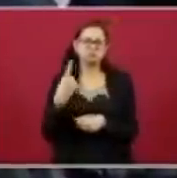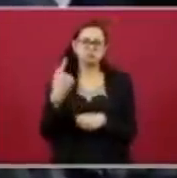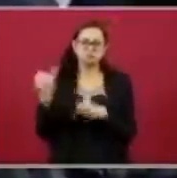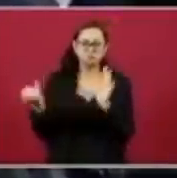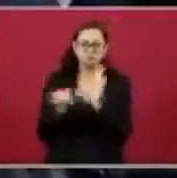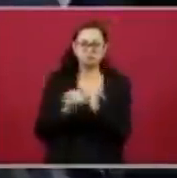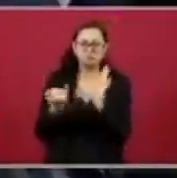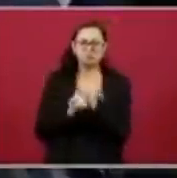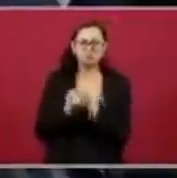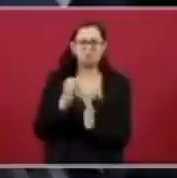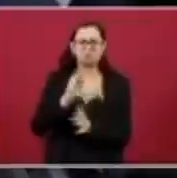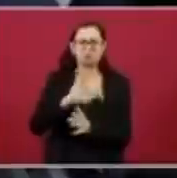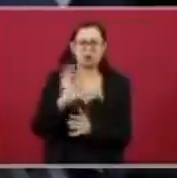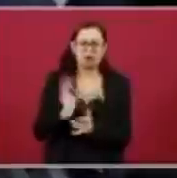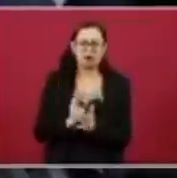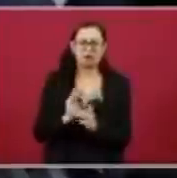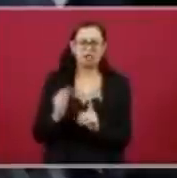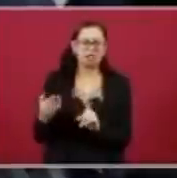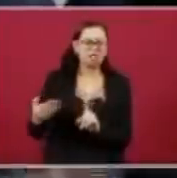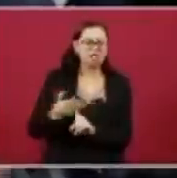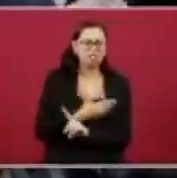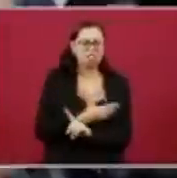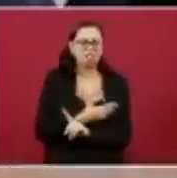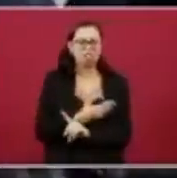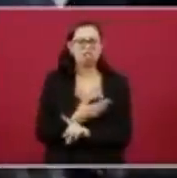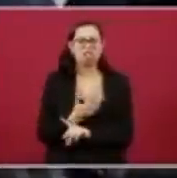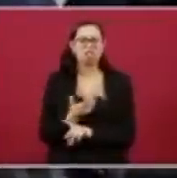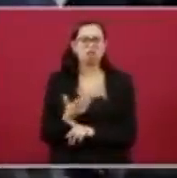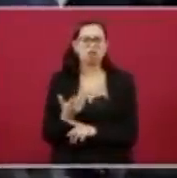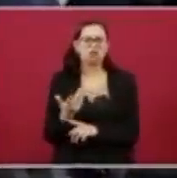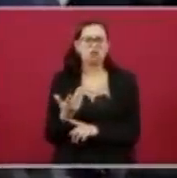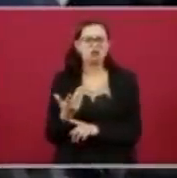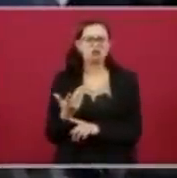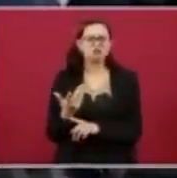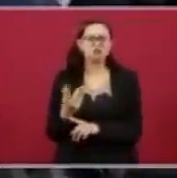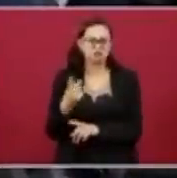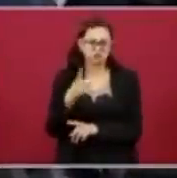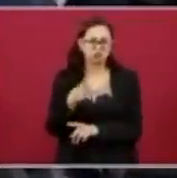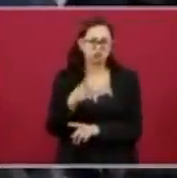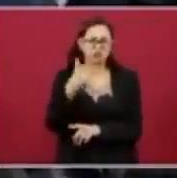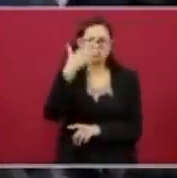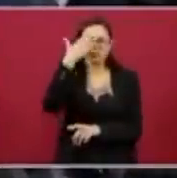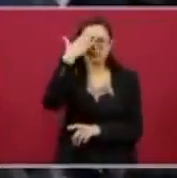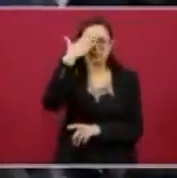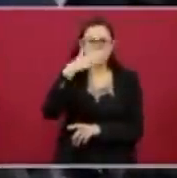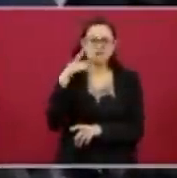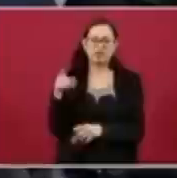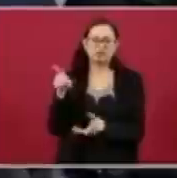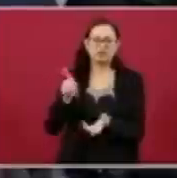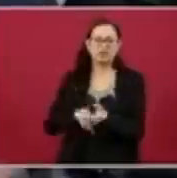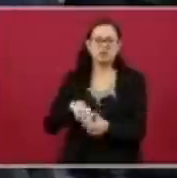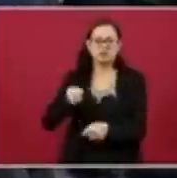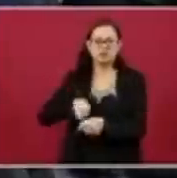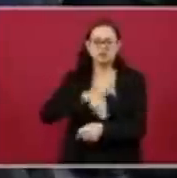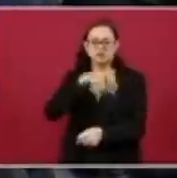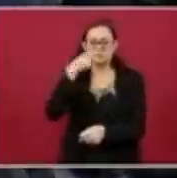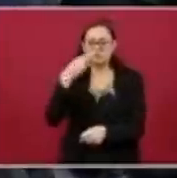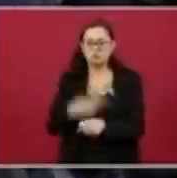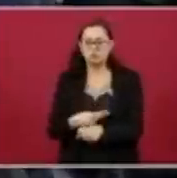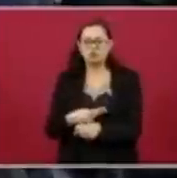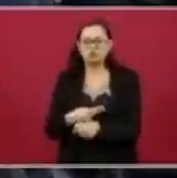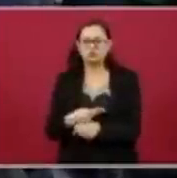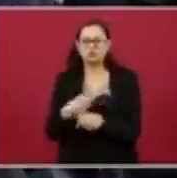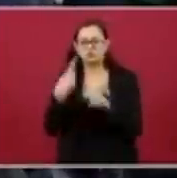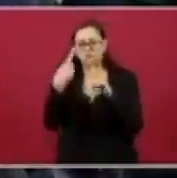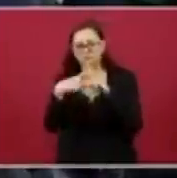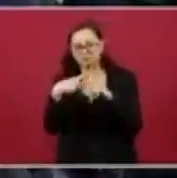fiscales, para hacer, pues usted sabe que una de las tareas de las notarías son la retención, el cálculo